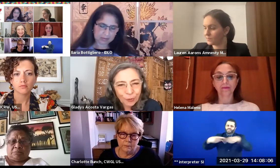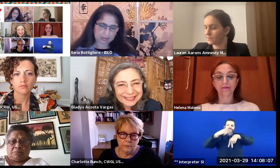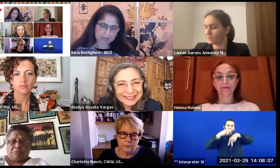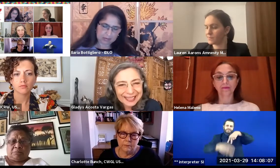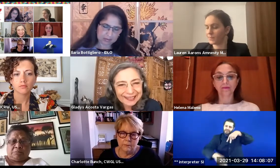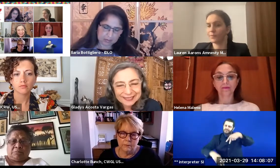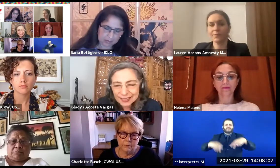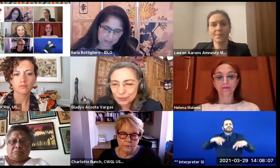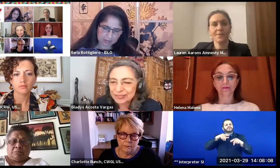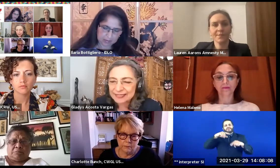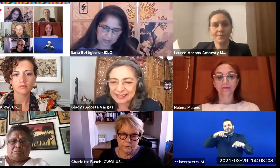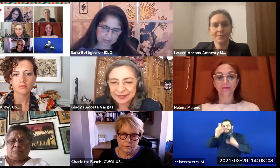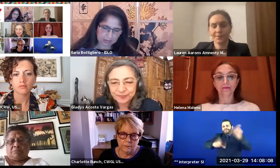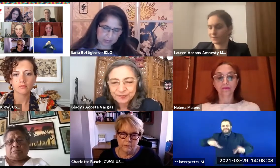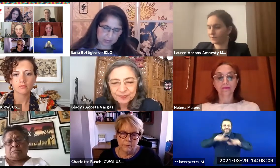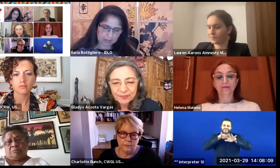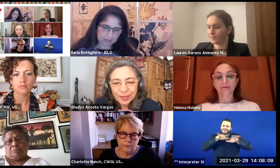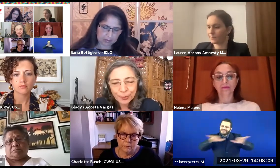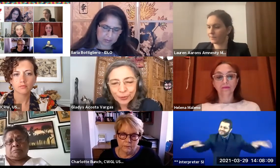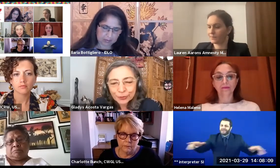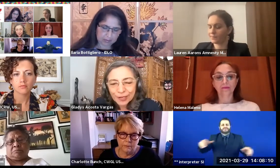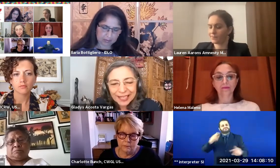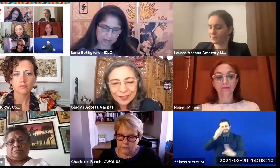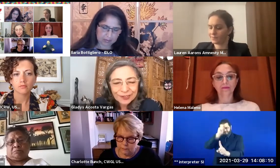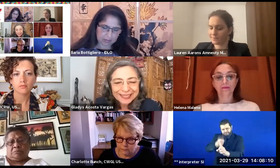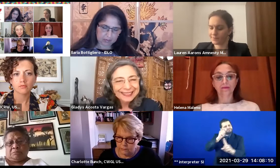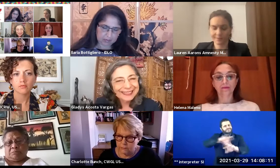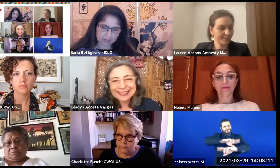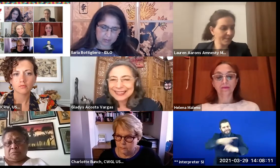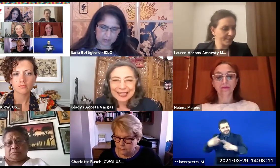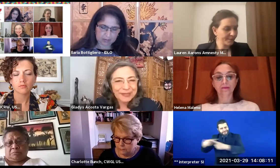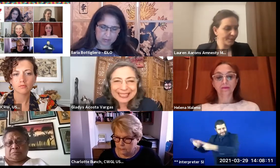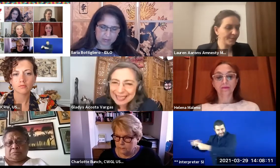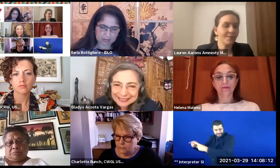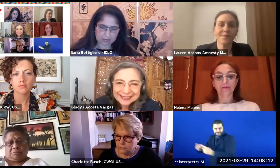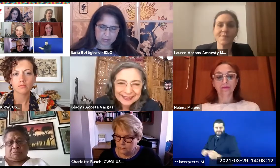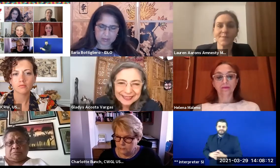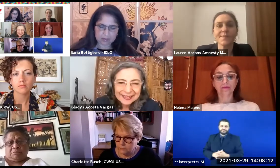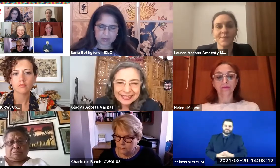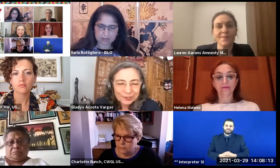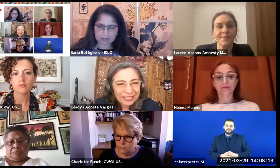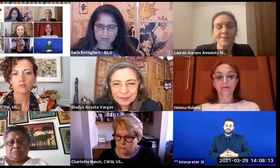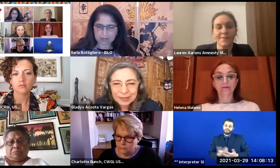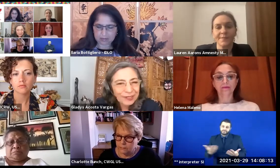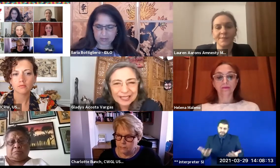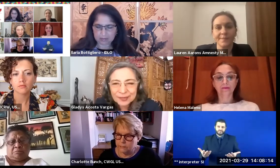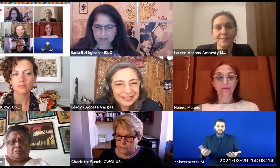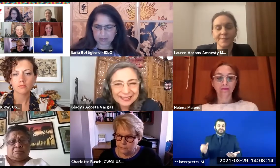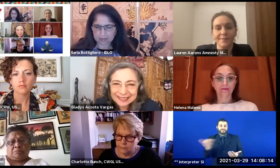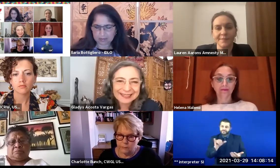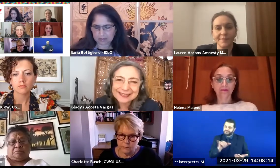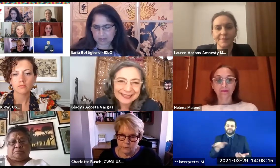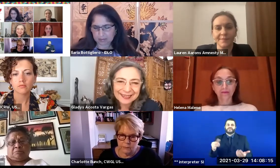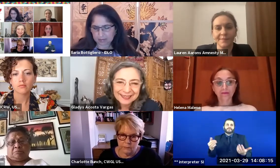entre jueces y agentes de justicia. Por otro lado, tiene que aplicarse esto que llamamos la